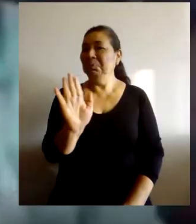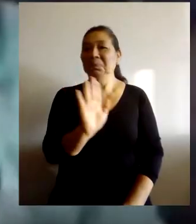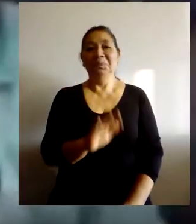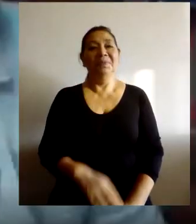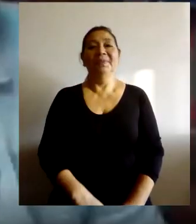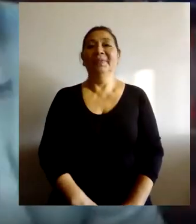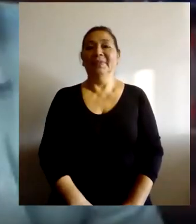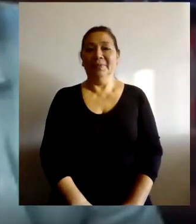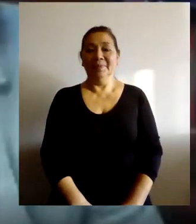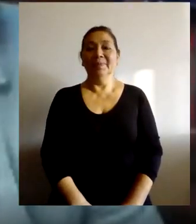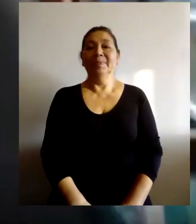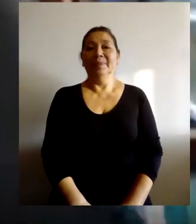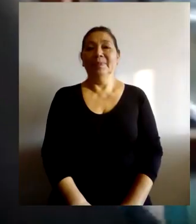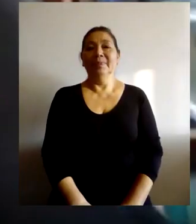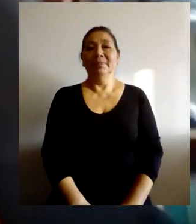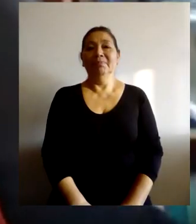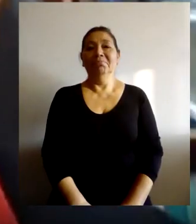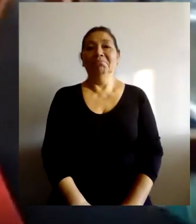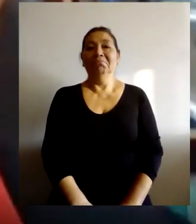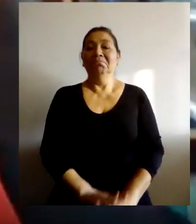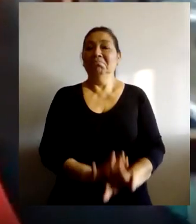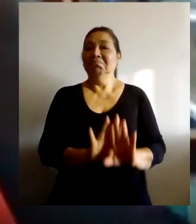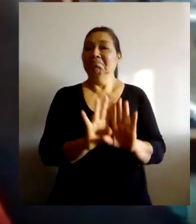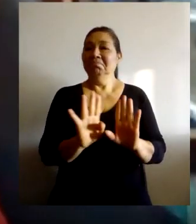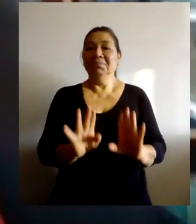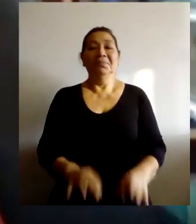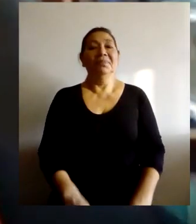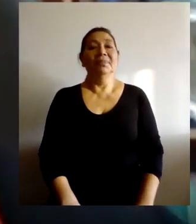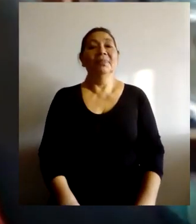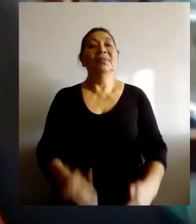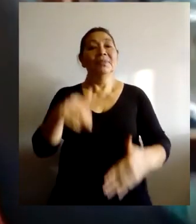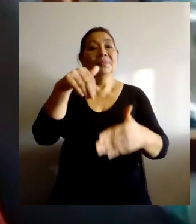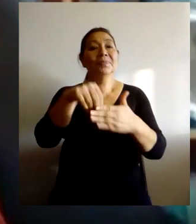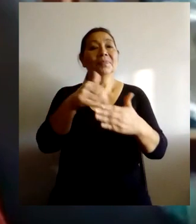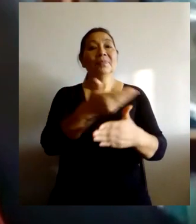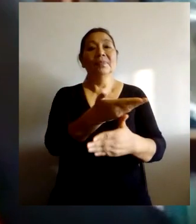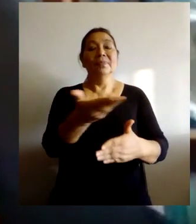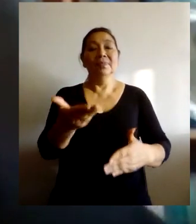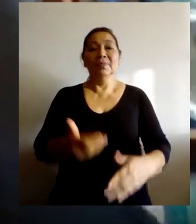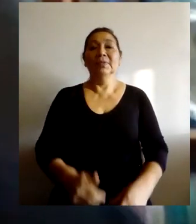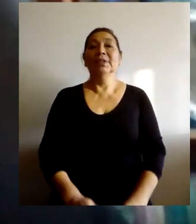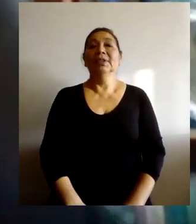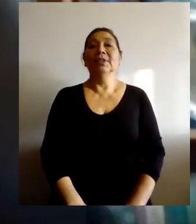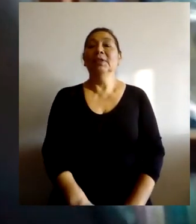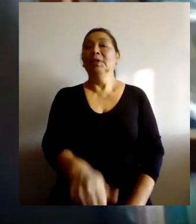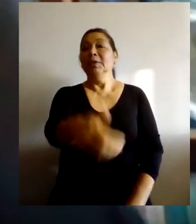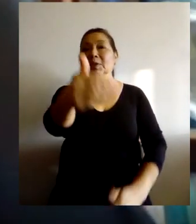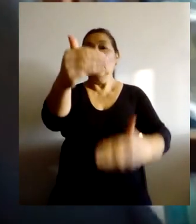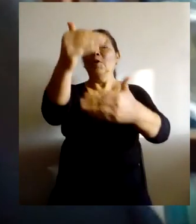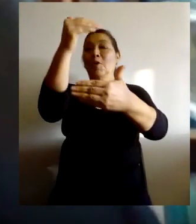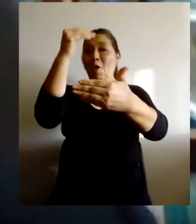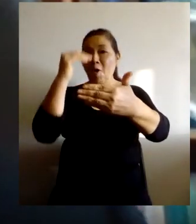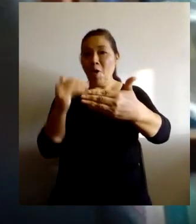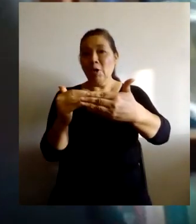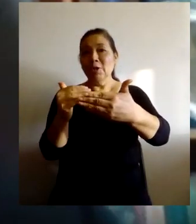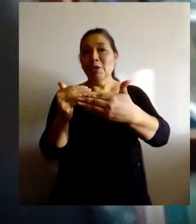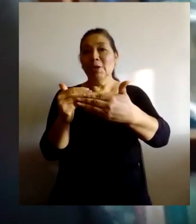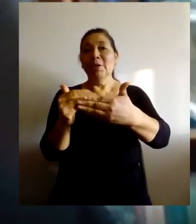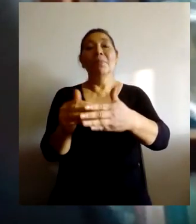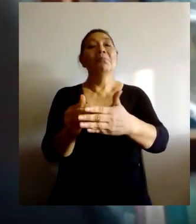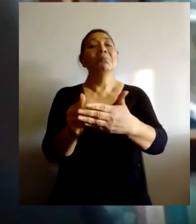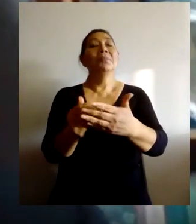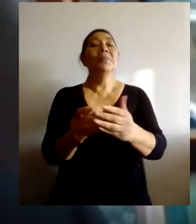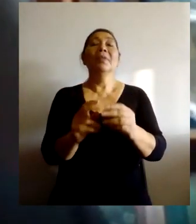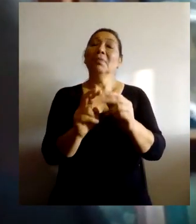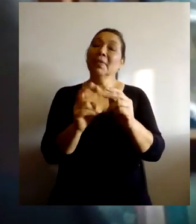Ninguna, presidente. Muy bien. Vista la queda al voto. Dé cuenta del otro expediente,